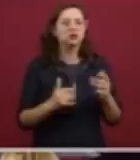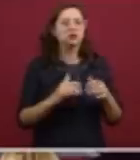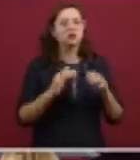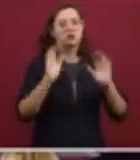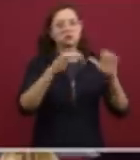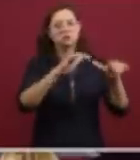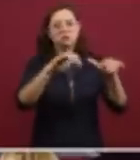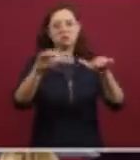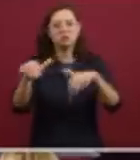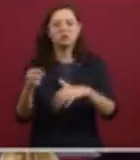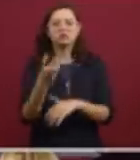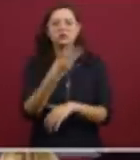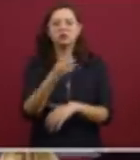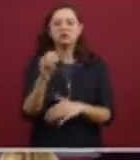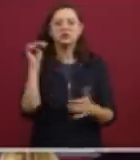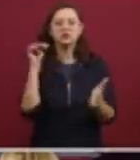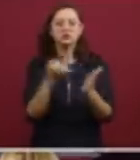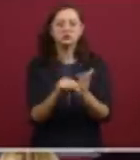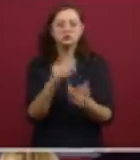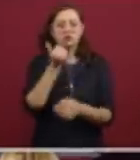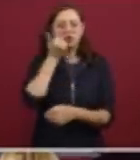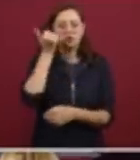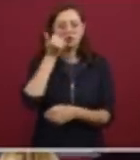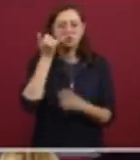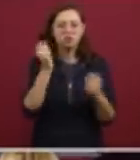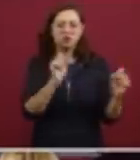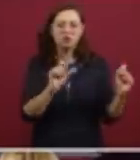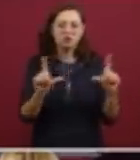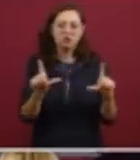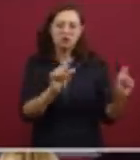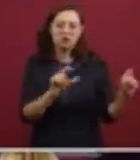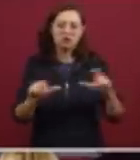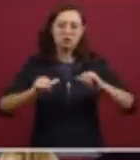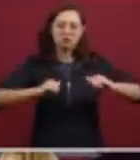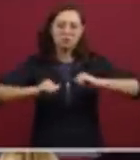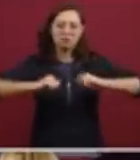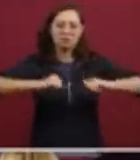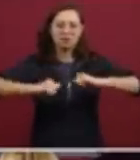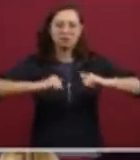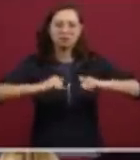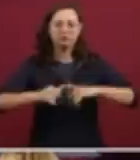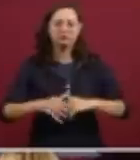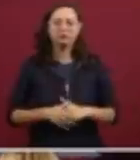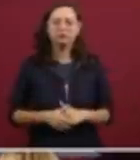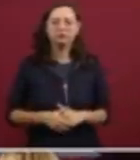300.000 estudiantes. ¿Podemos pasar al mapa, porfa?